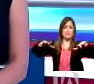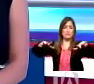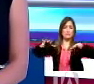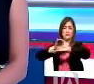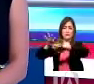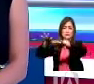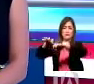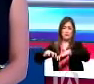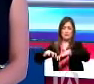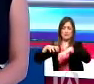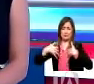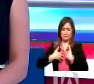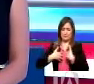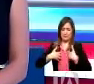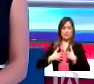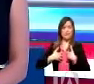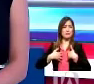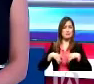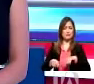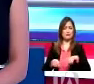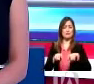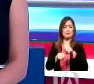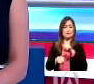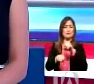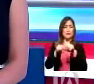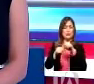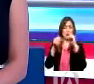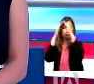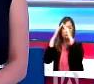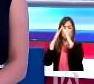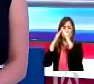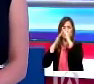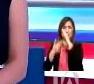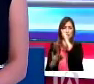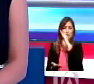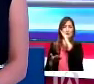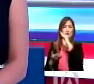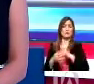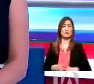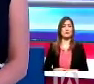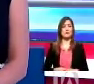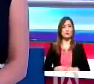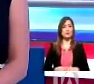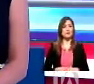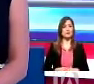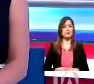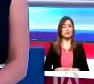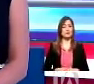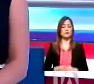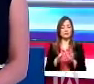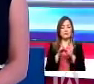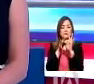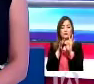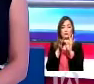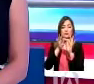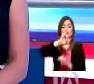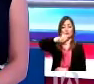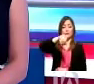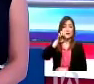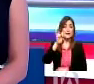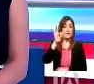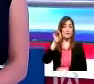sembríos, animales y viviendas. Las comunidades más afectadas pertenecen a la parroquia Madre Tierra. Nuestro compañero Jefferson